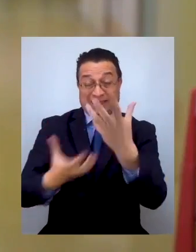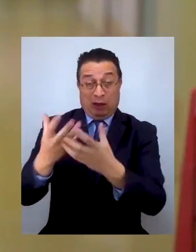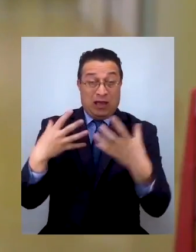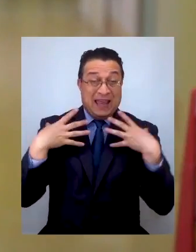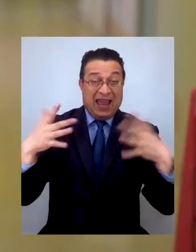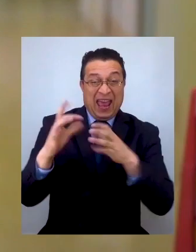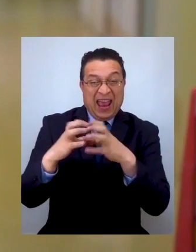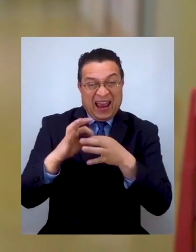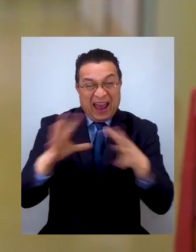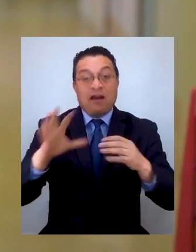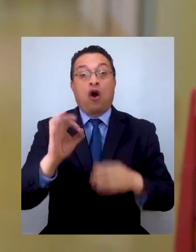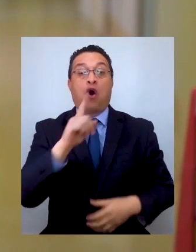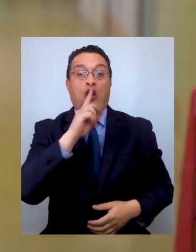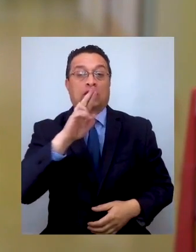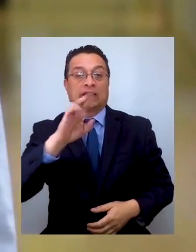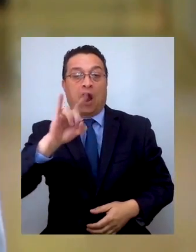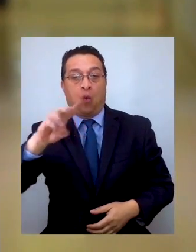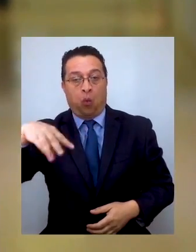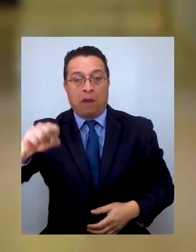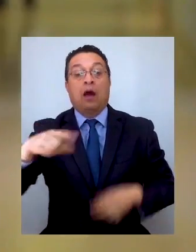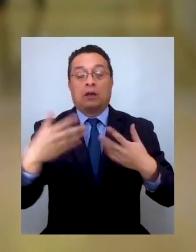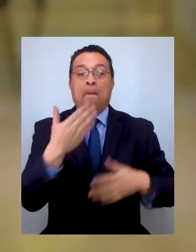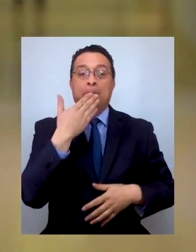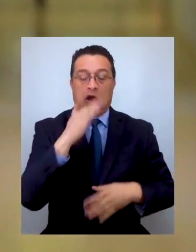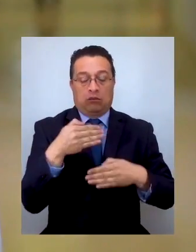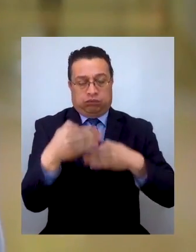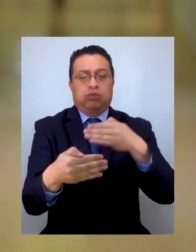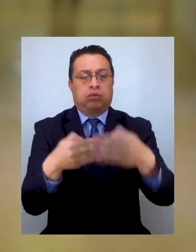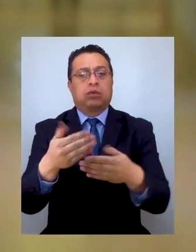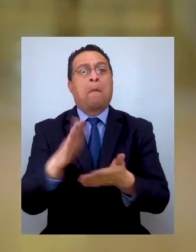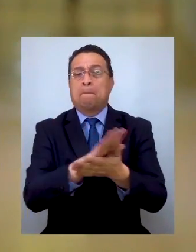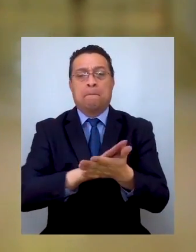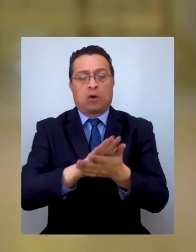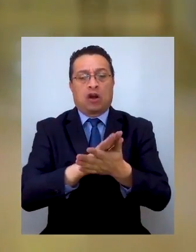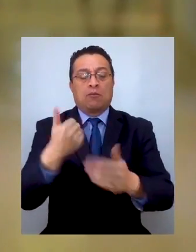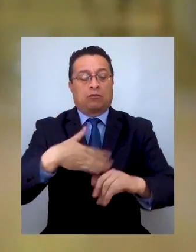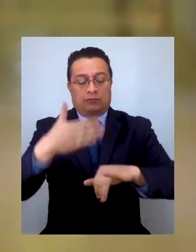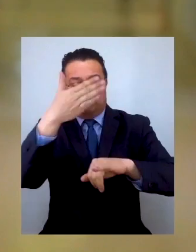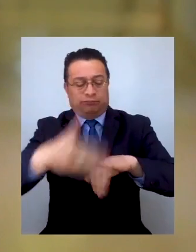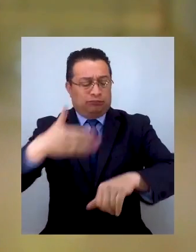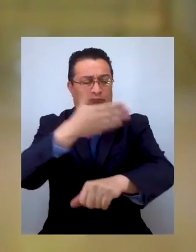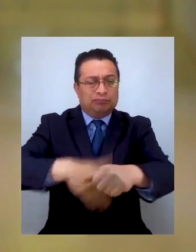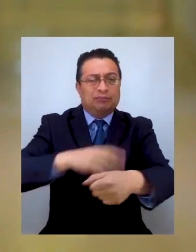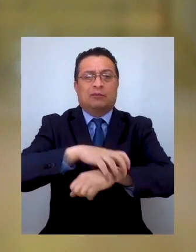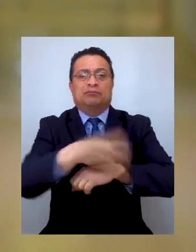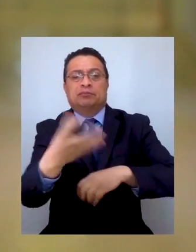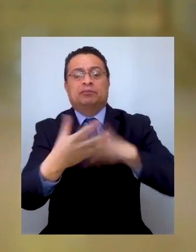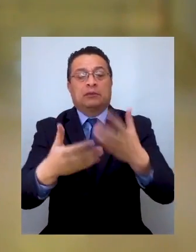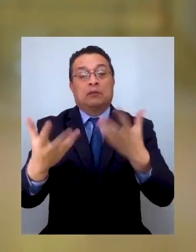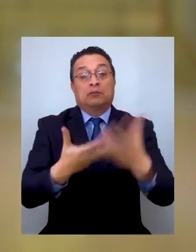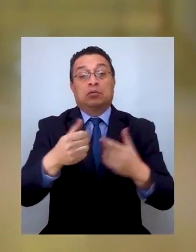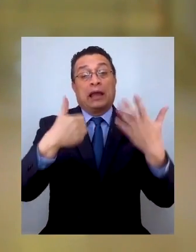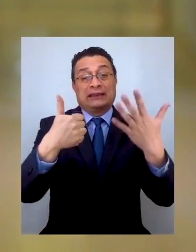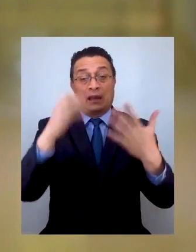en grandes quemados como en pacientes de trauma. Esto nos ha llevado a mejorar nuestros índices, por ejemplo, de amputación en pacientes grandes